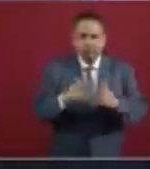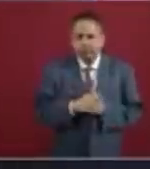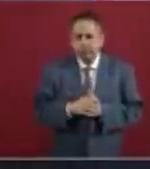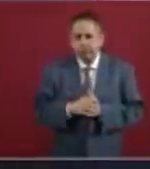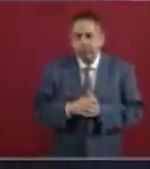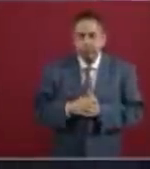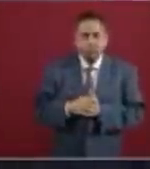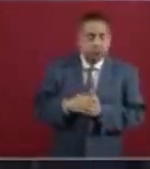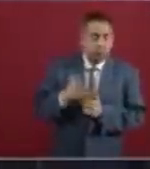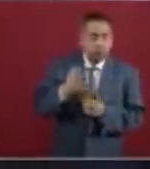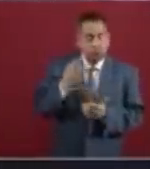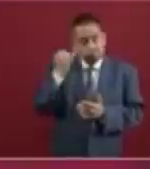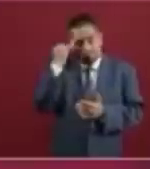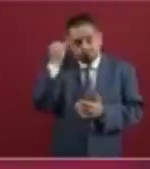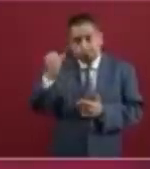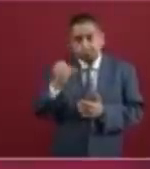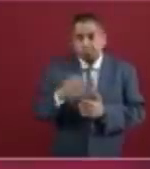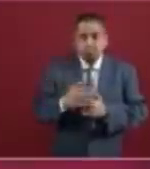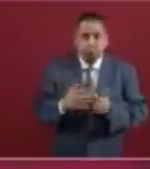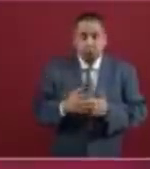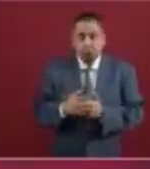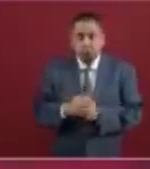plantearan aumentos